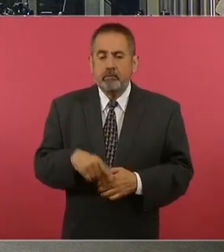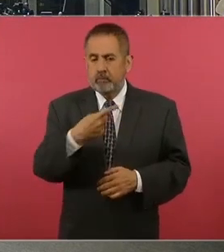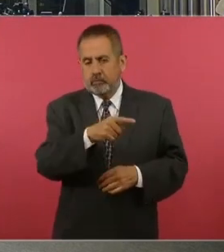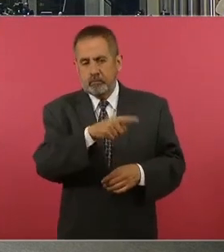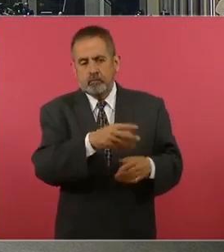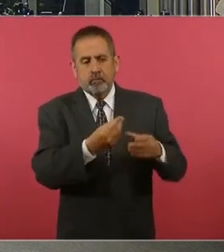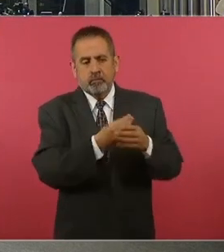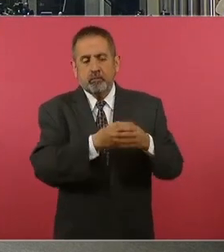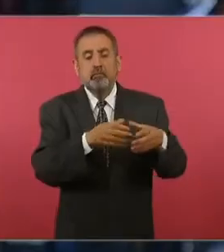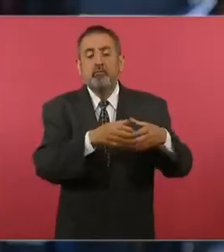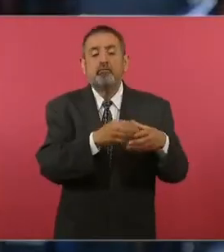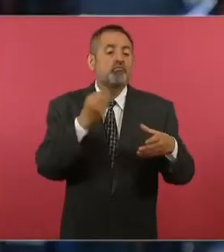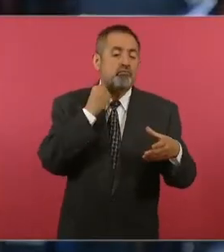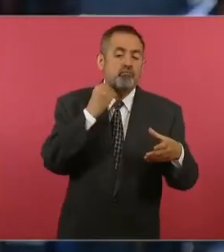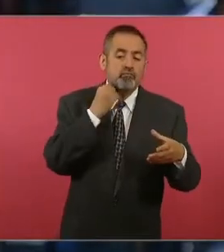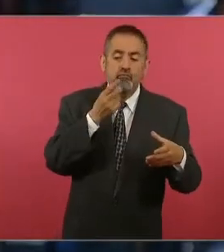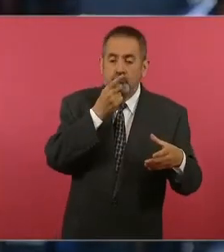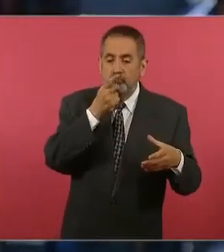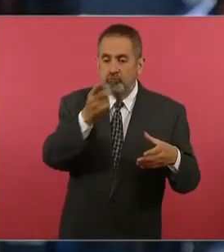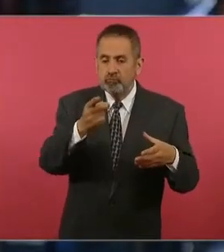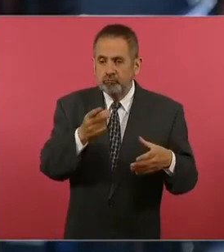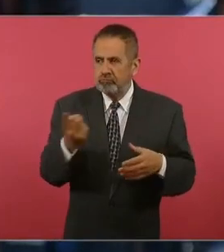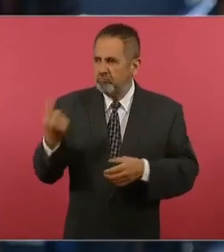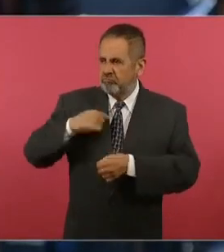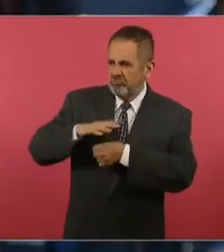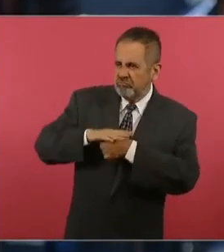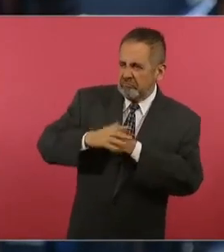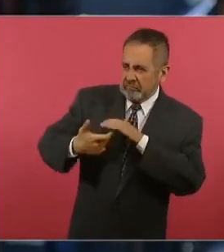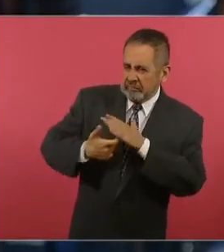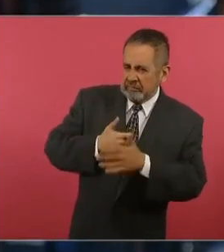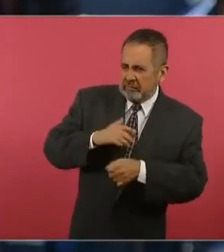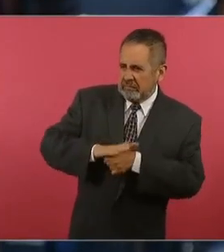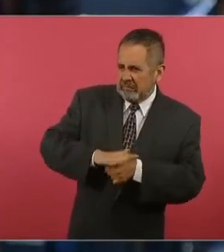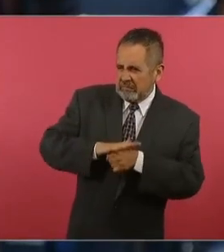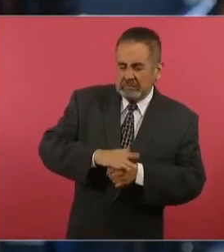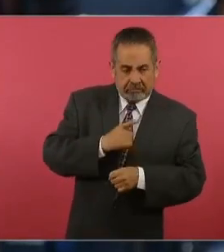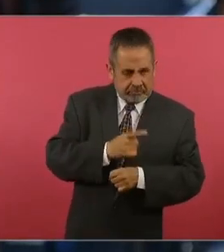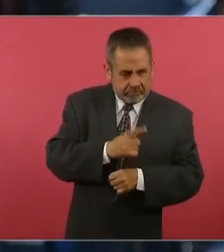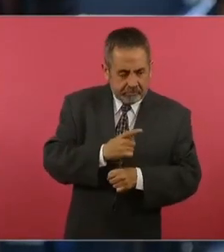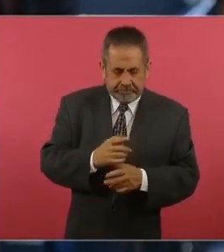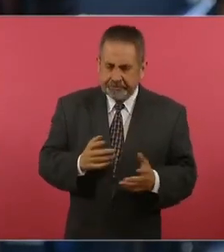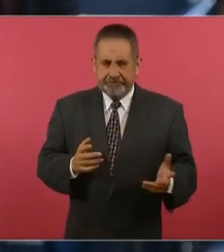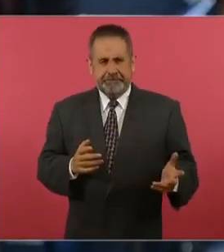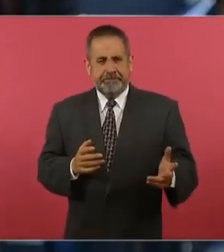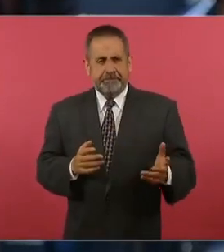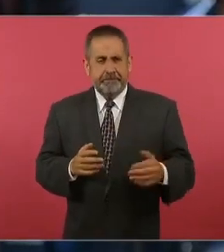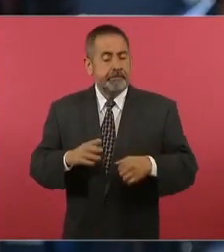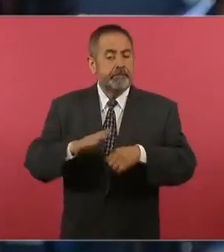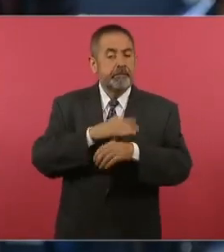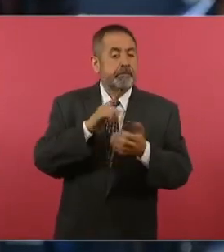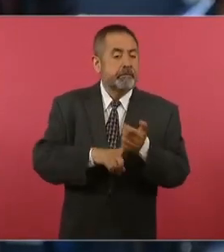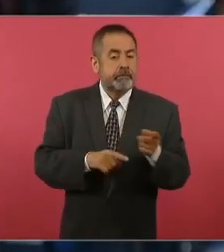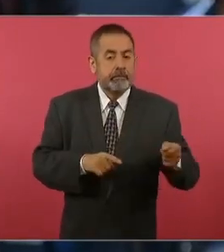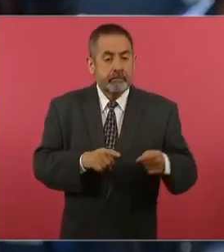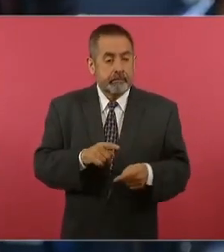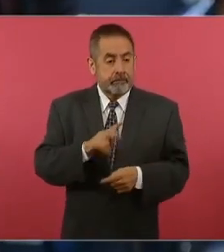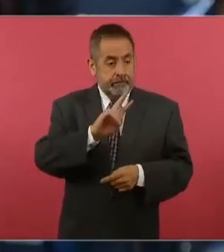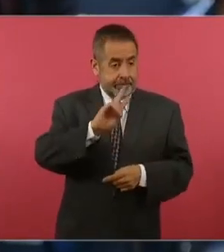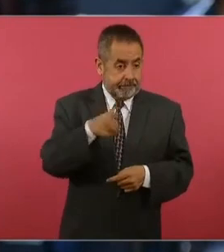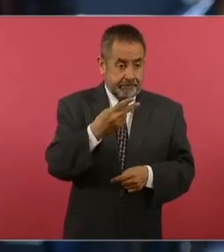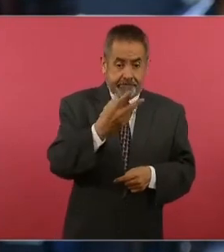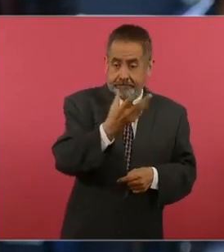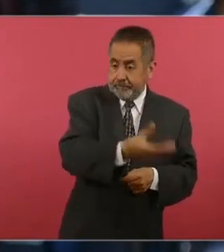terminar la audiencia, hablaron de una extorsión porque el monto de reparación del